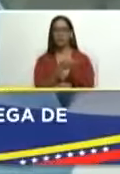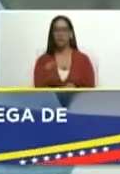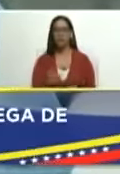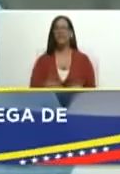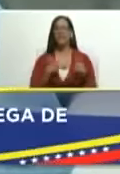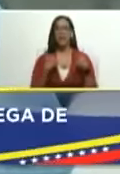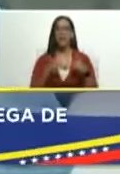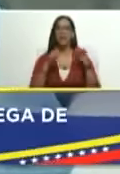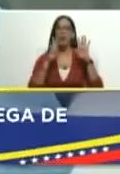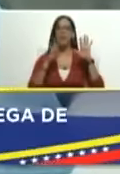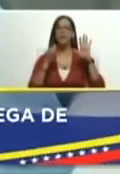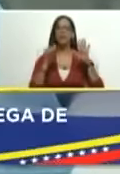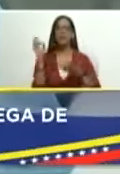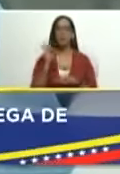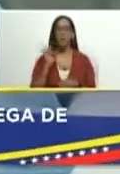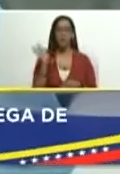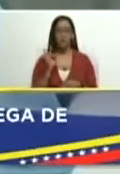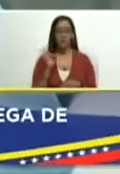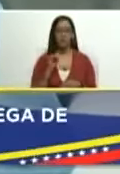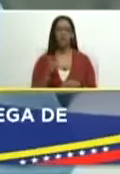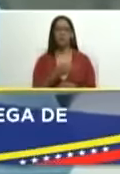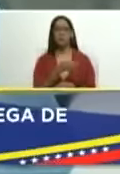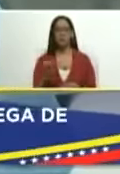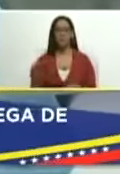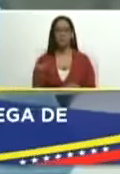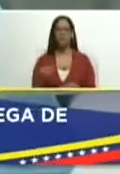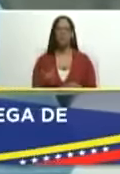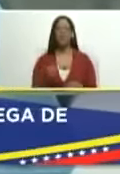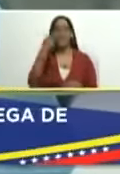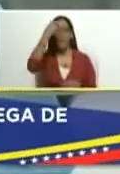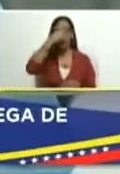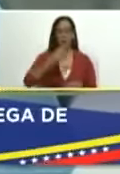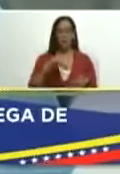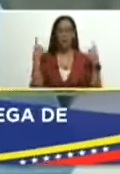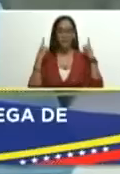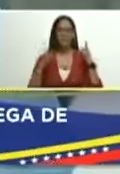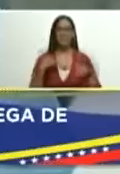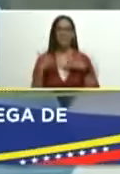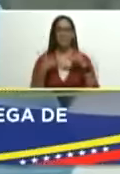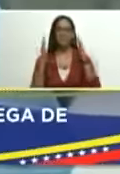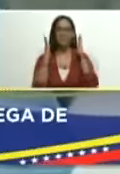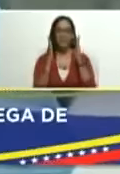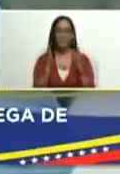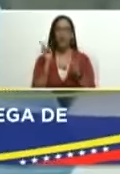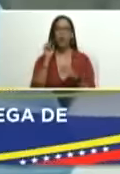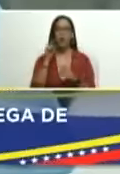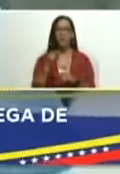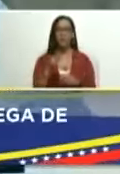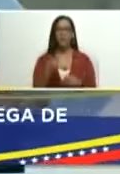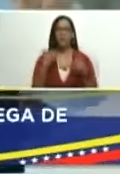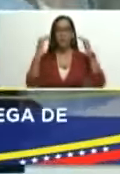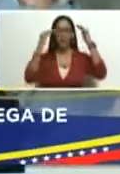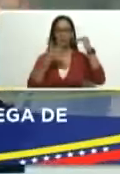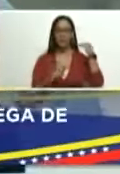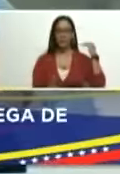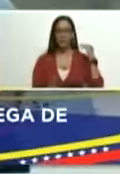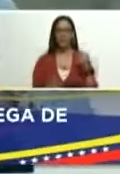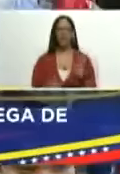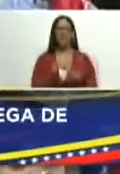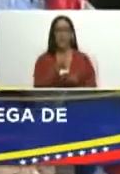del 96% de efectividad. Que el pueblo guaireño se siente atendido por usted, mi comandante presidente. Que